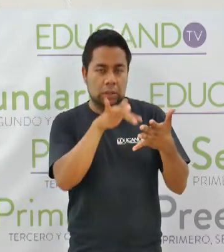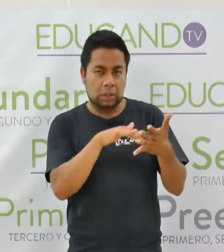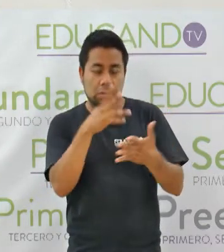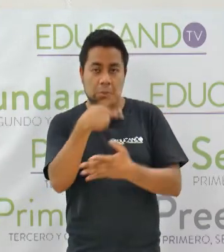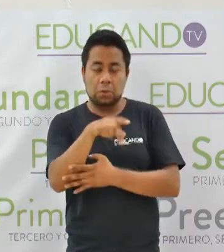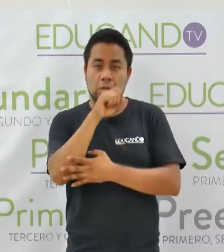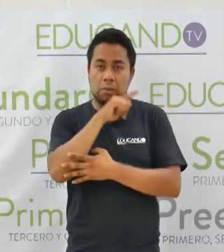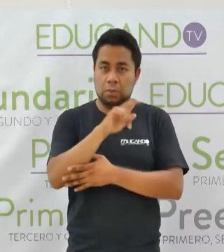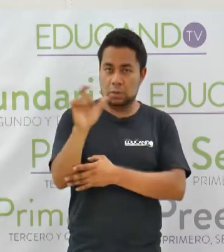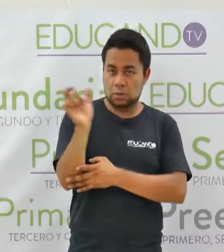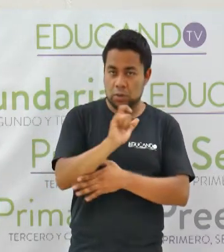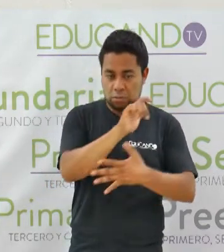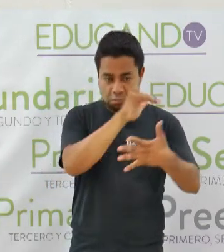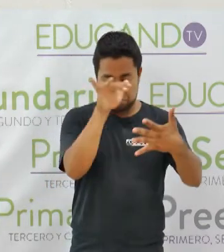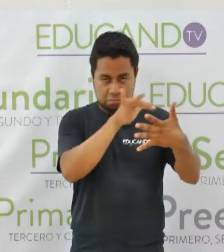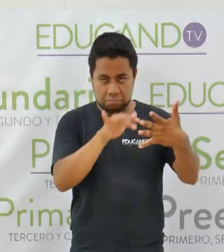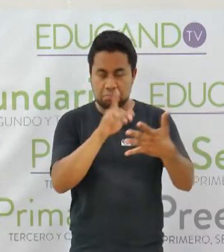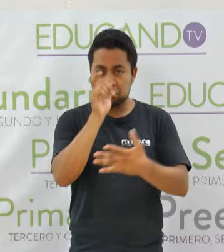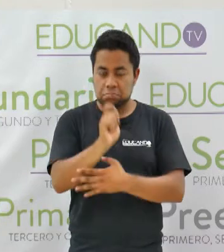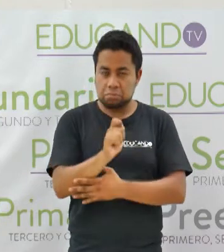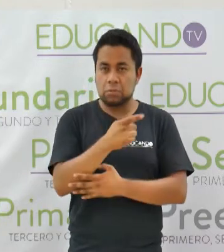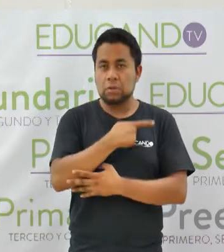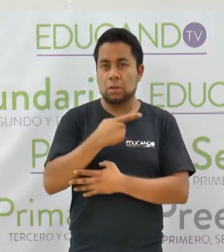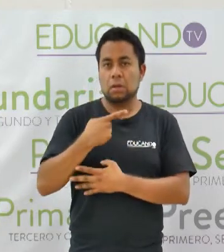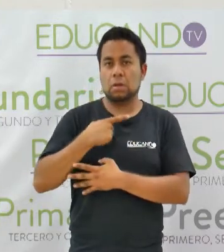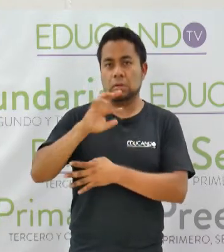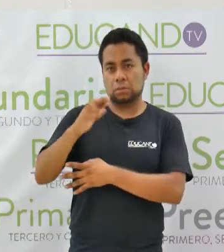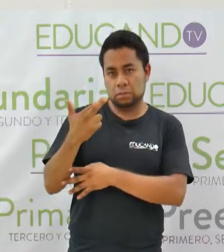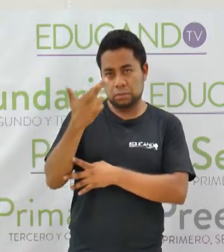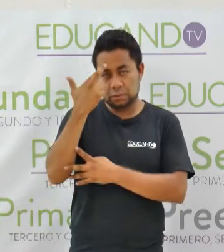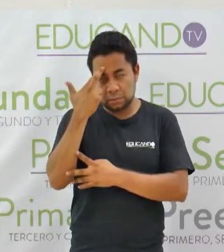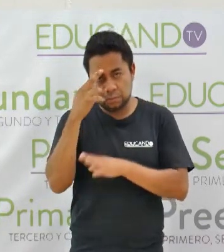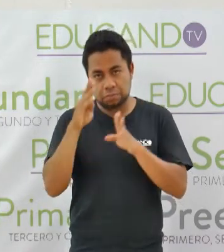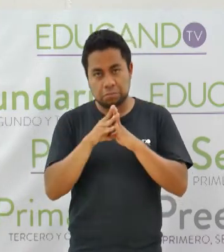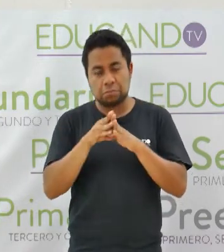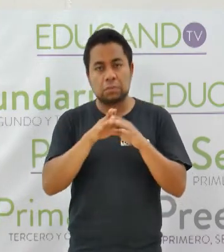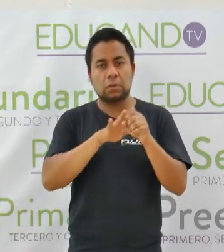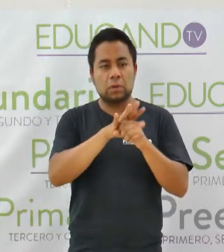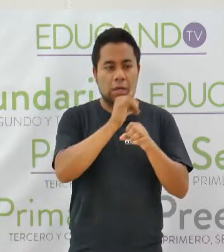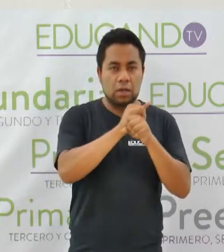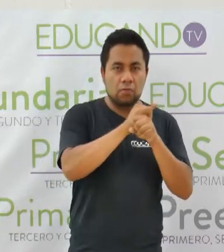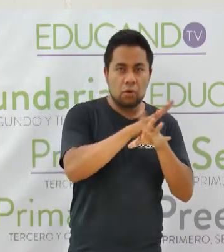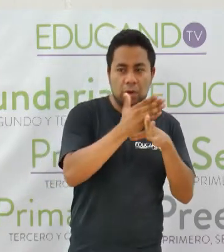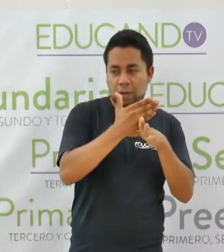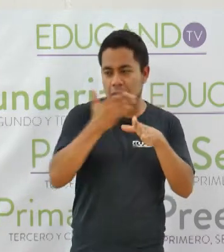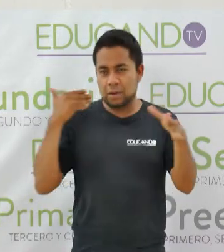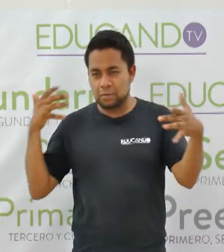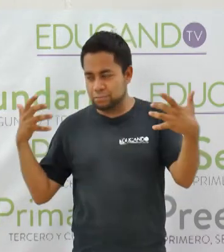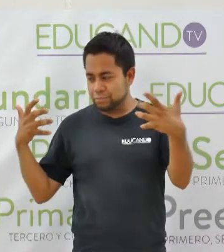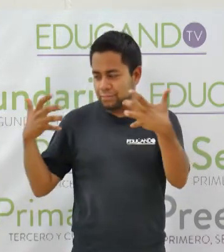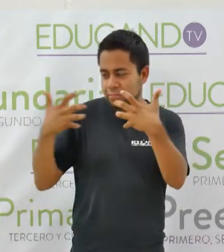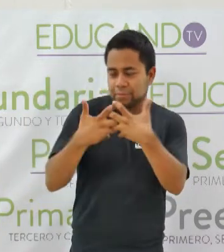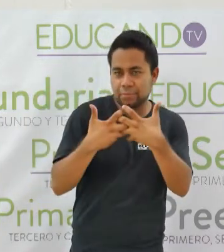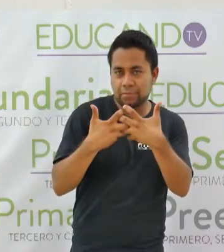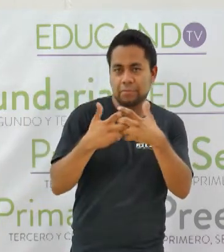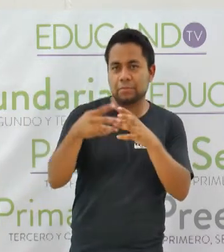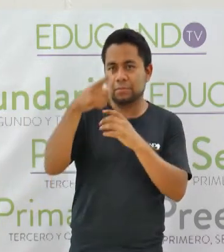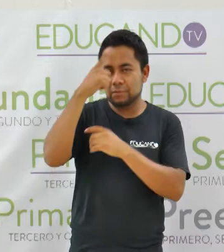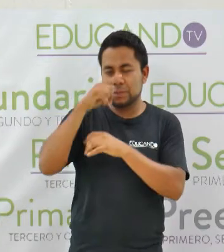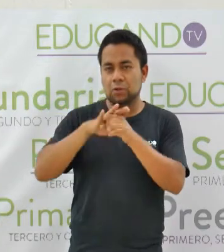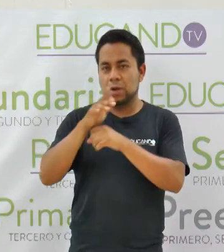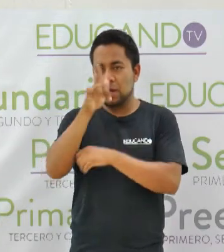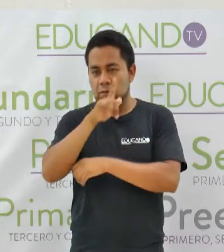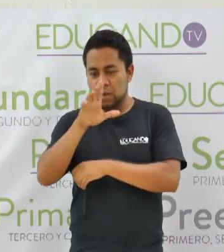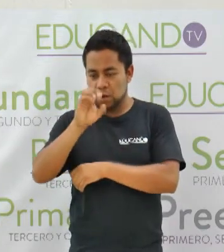pero también al momento de leerlos tenemos que recordar e hilar la información que ya tenemos y que ya conocemos